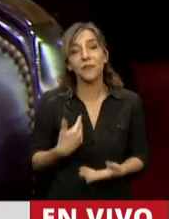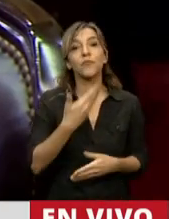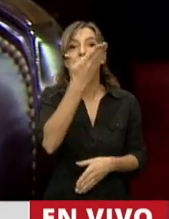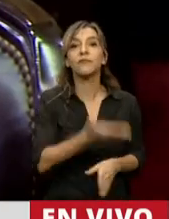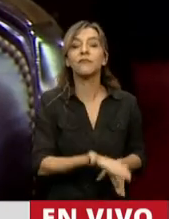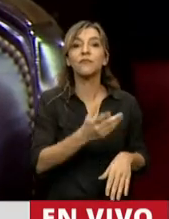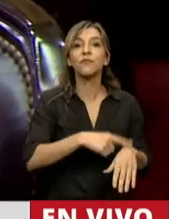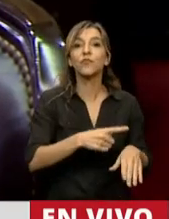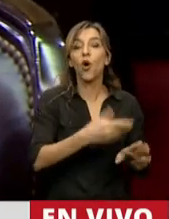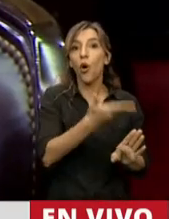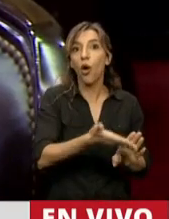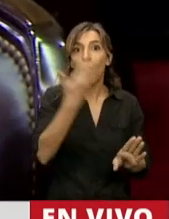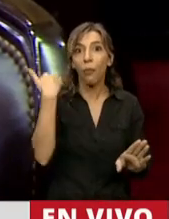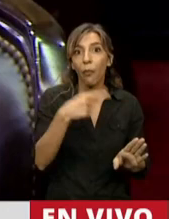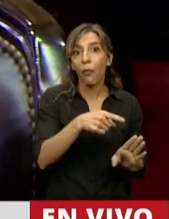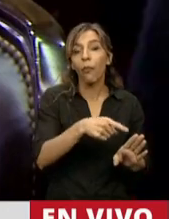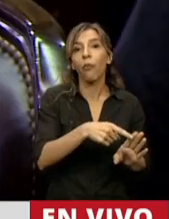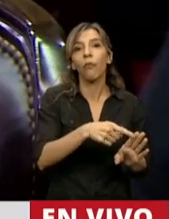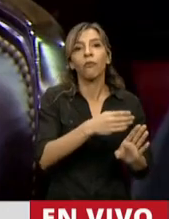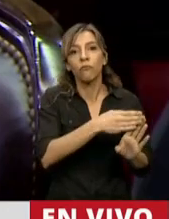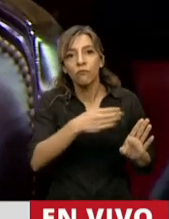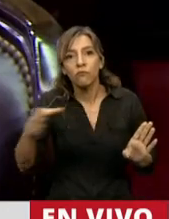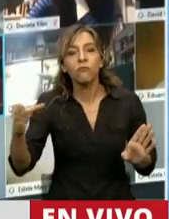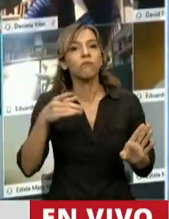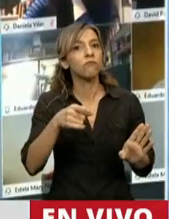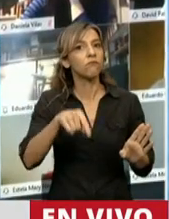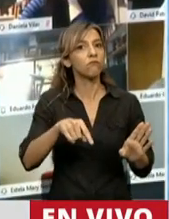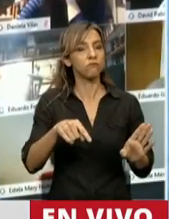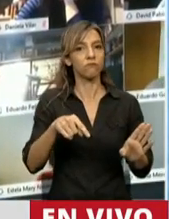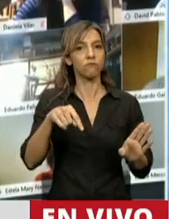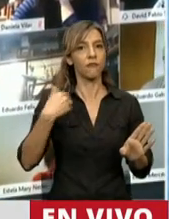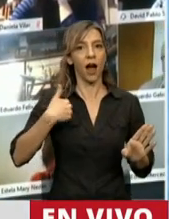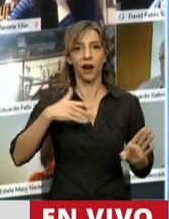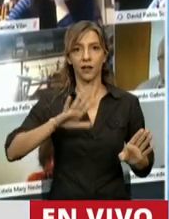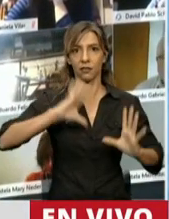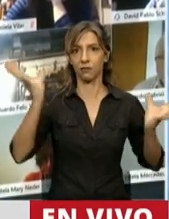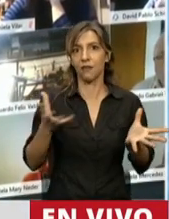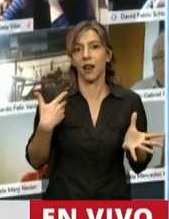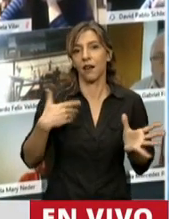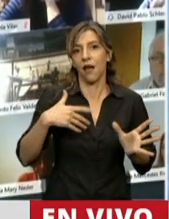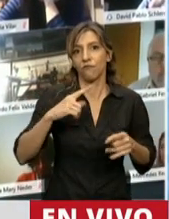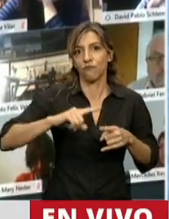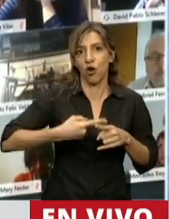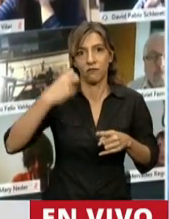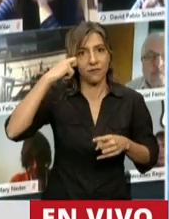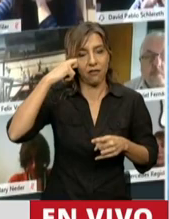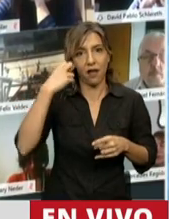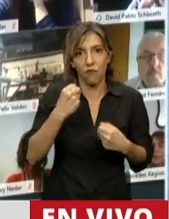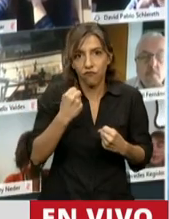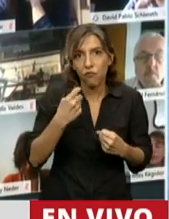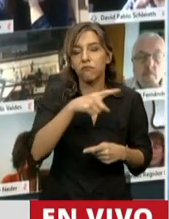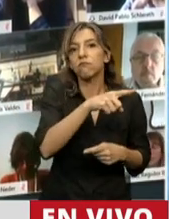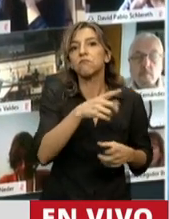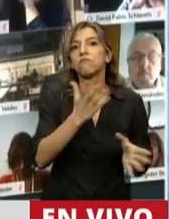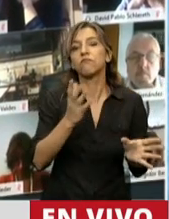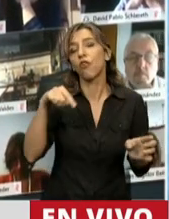resumió en el gobierno de un radicalismo nacional y popular que desgraciadamente hoy en manos de quienes los